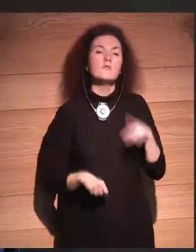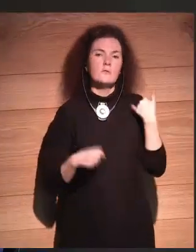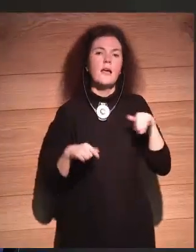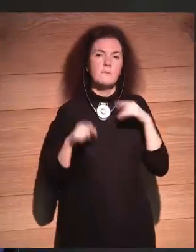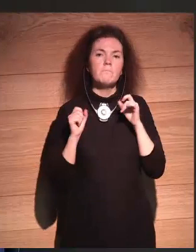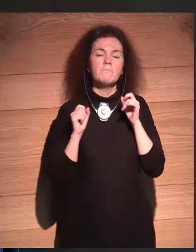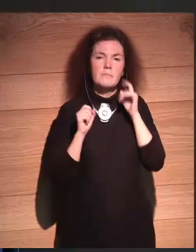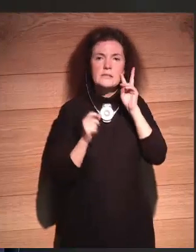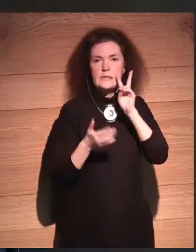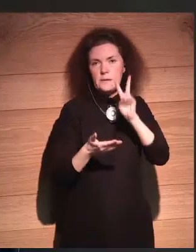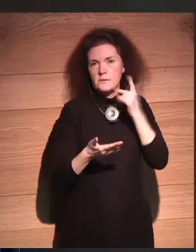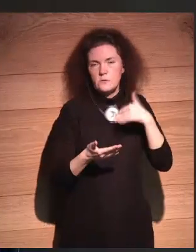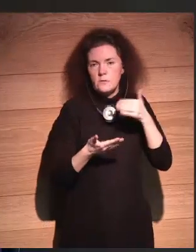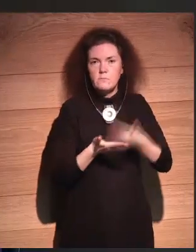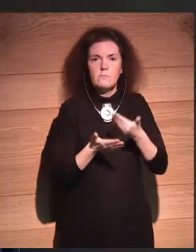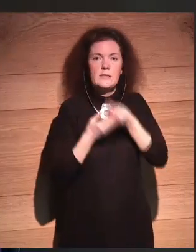visto históricamente.